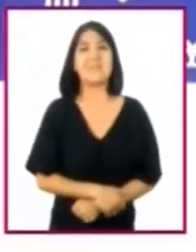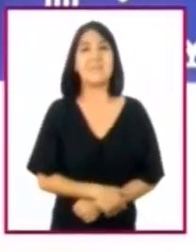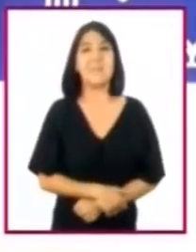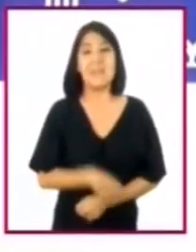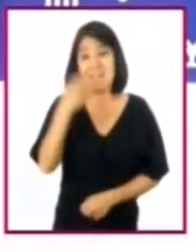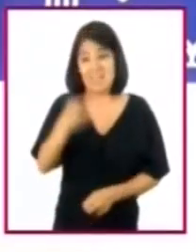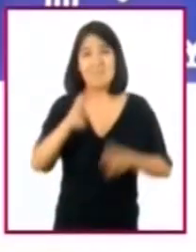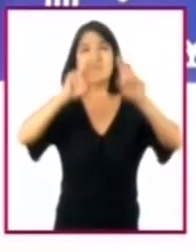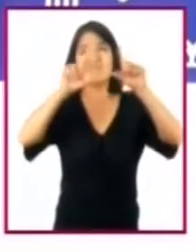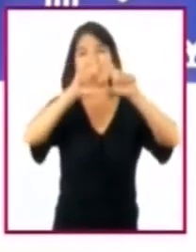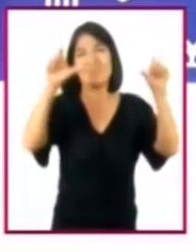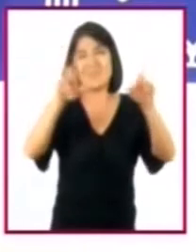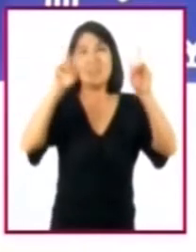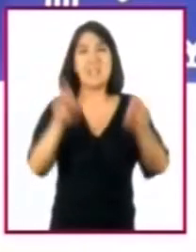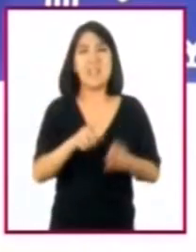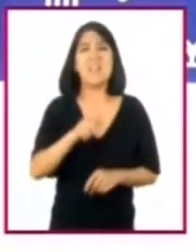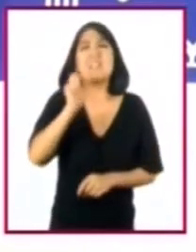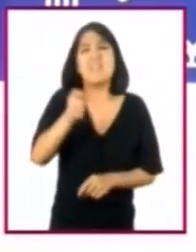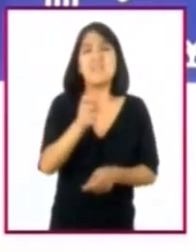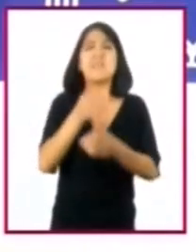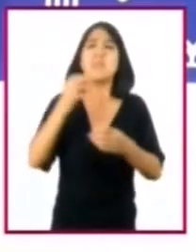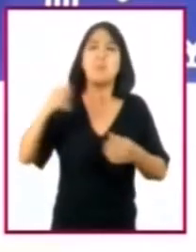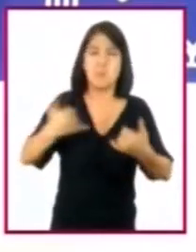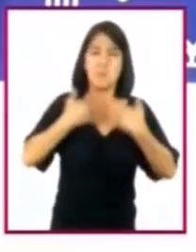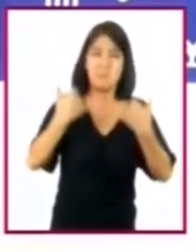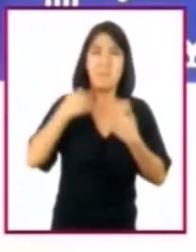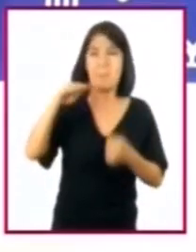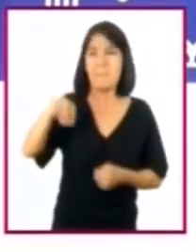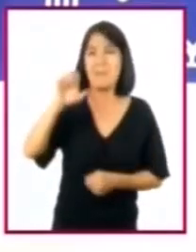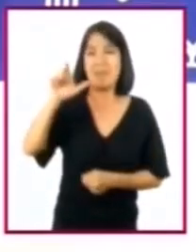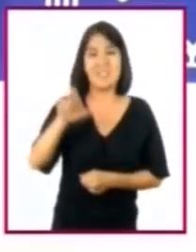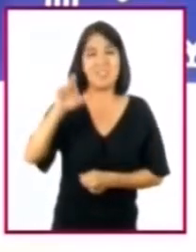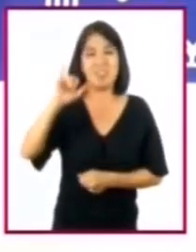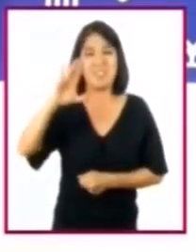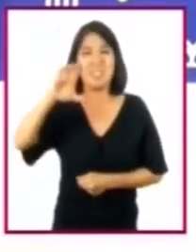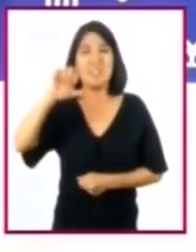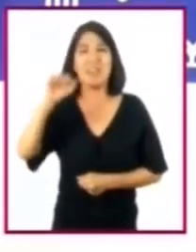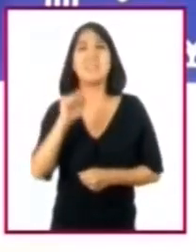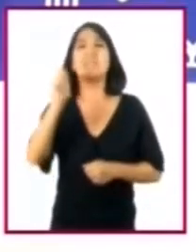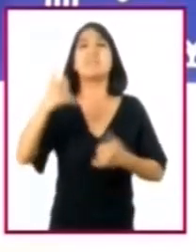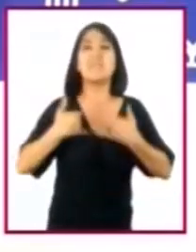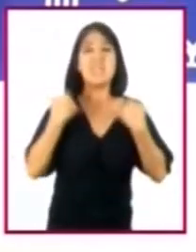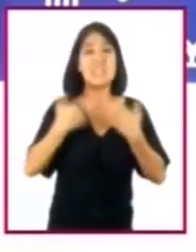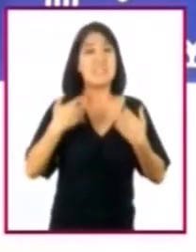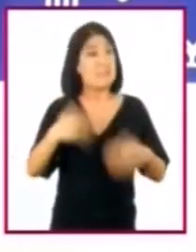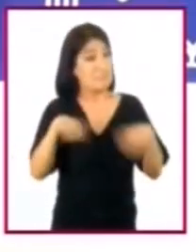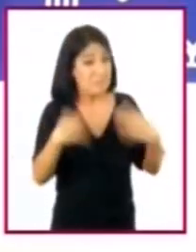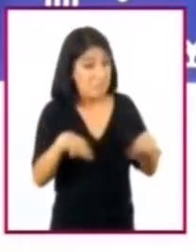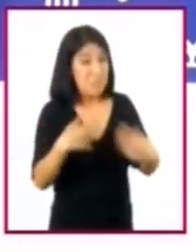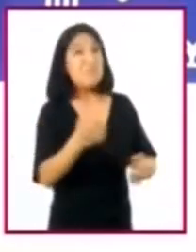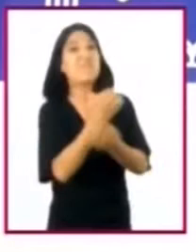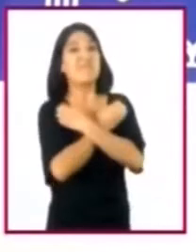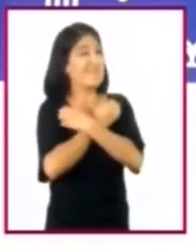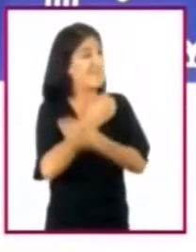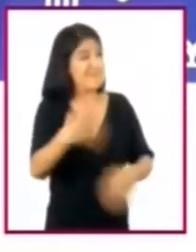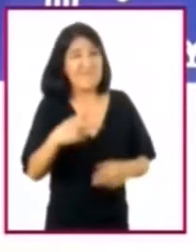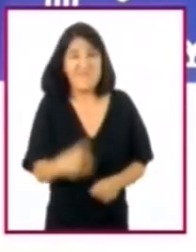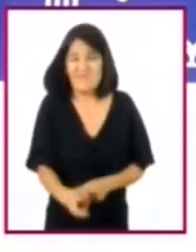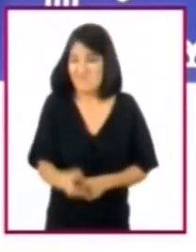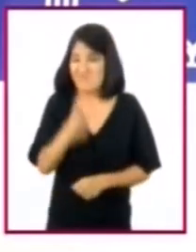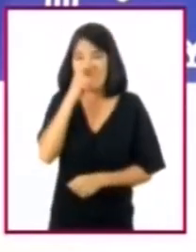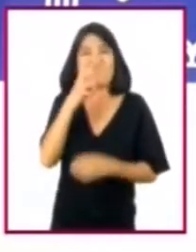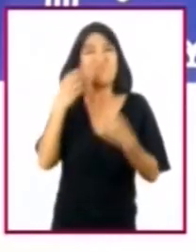texto, ¿qué tipo de educación recibían los jóvenes mexicas? Era una educación muy estricta,